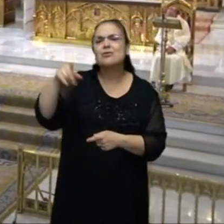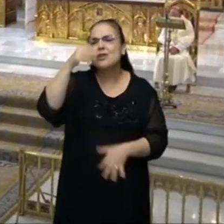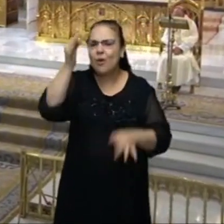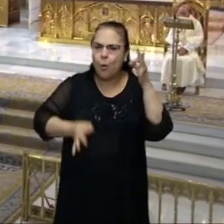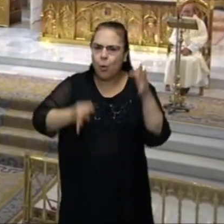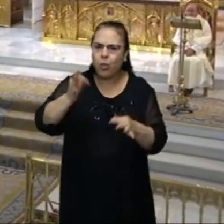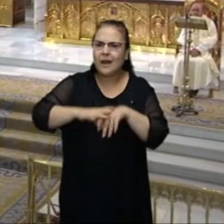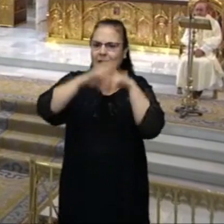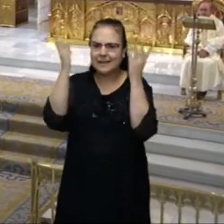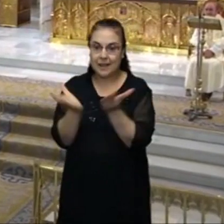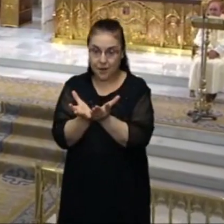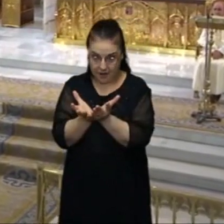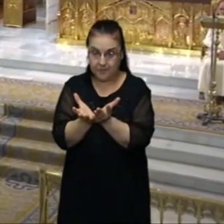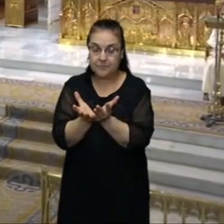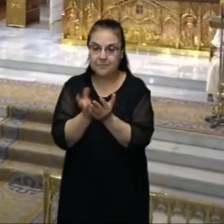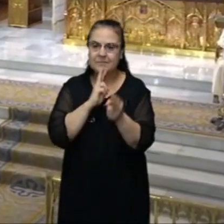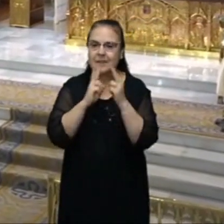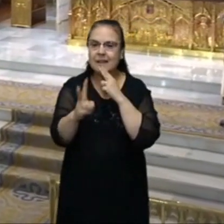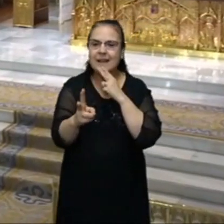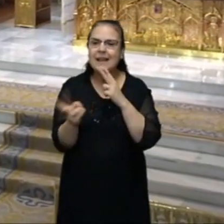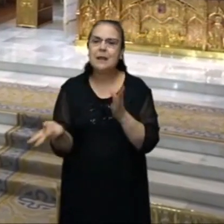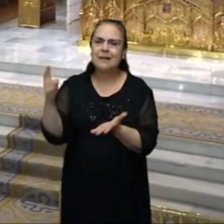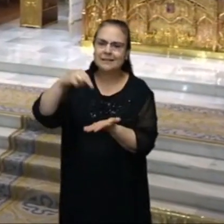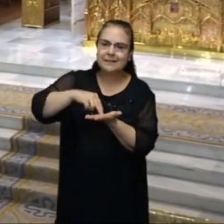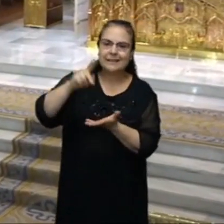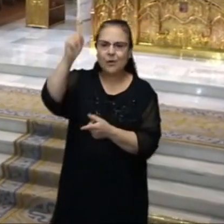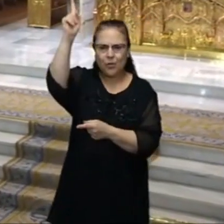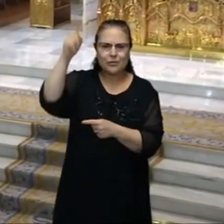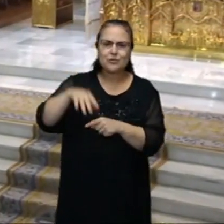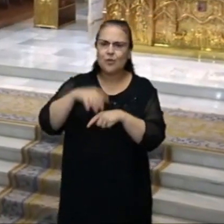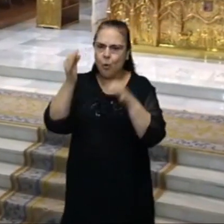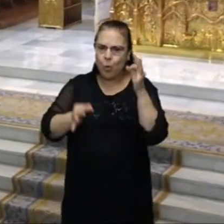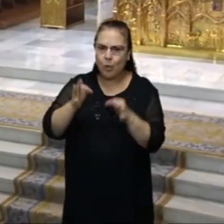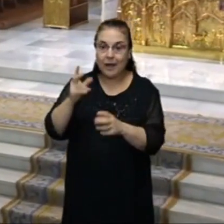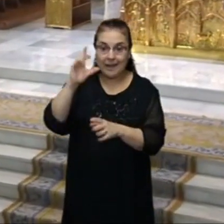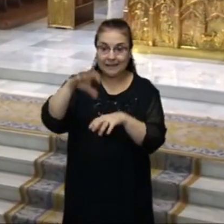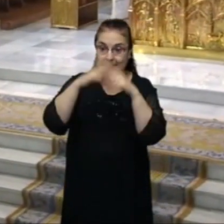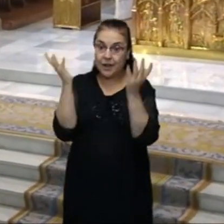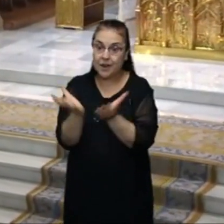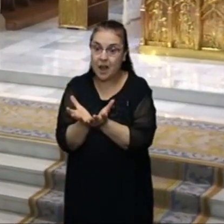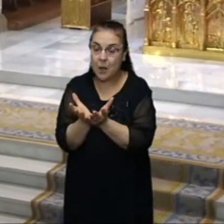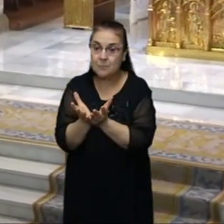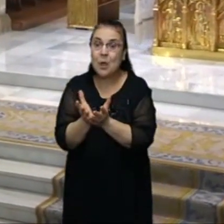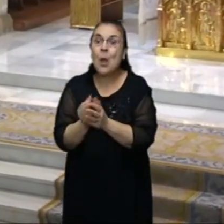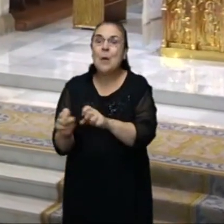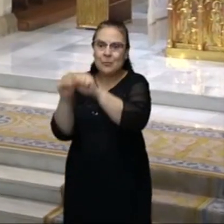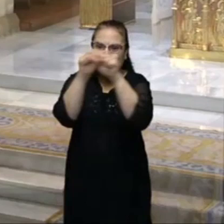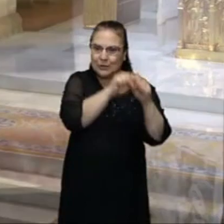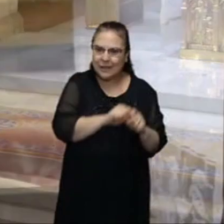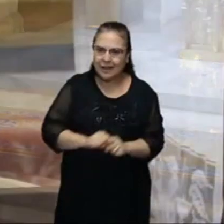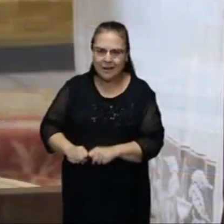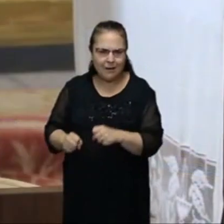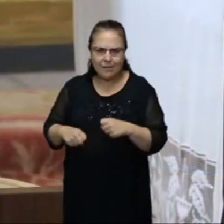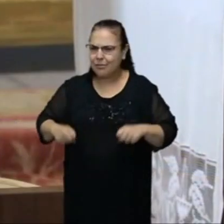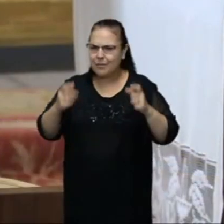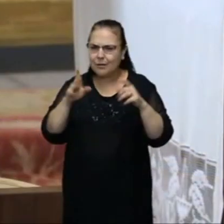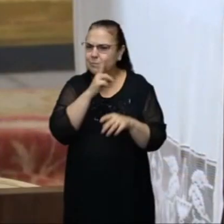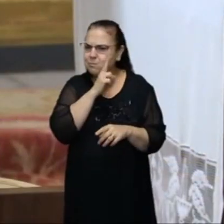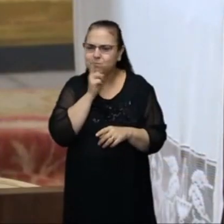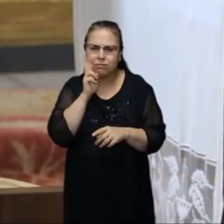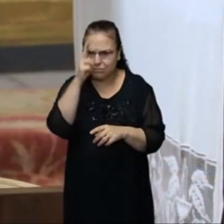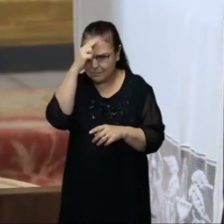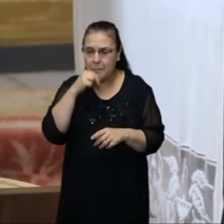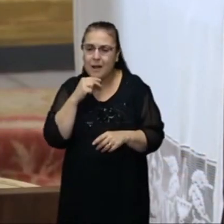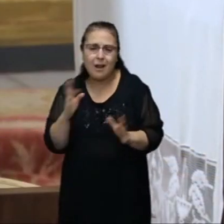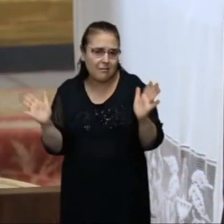tierra. Levántate, oh Dios, y juzga la tierra. Proteged al desvalido y al huérfano. Hacer